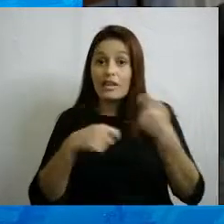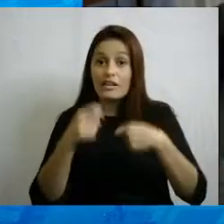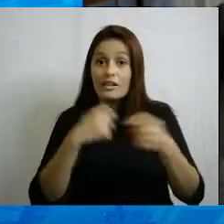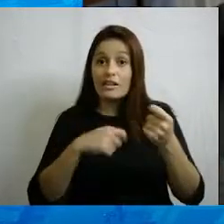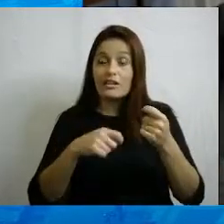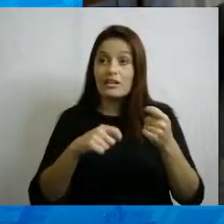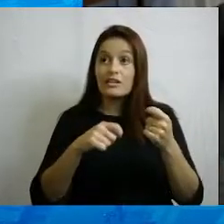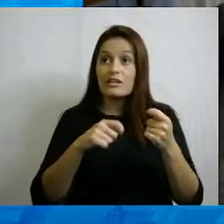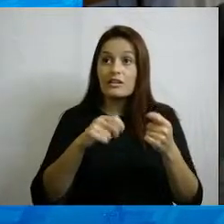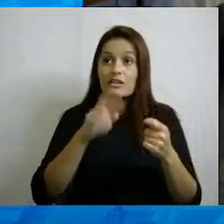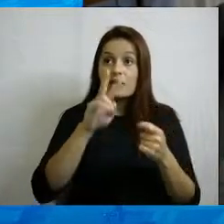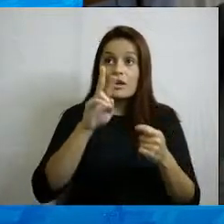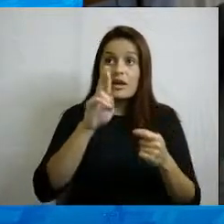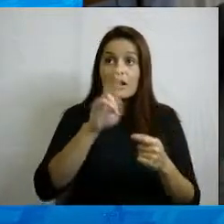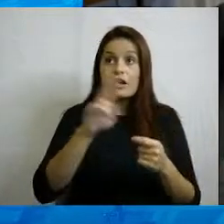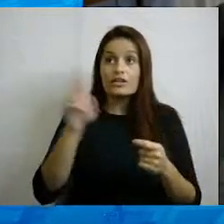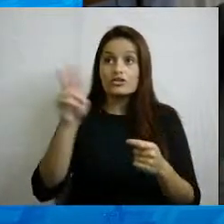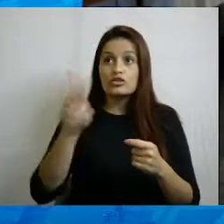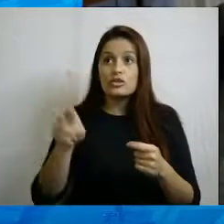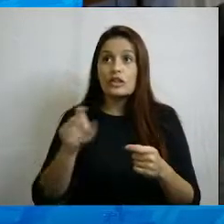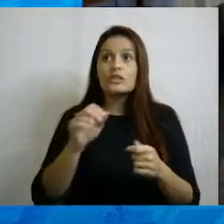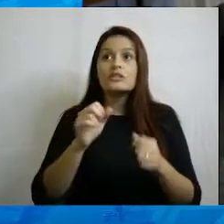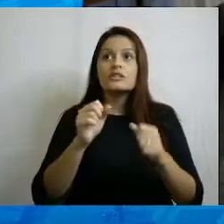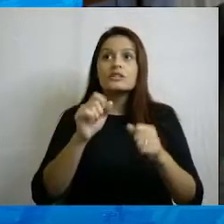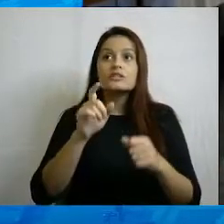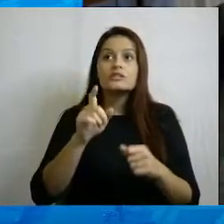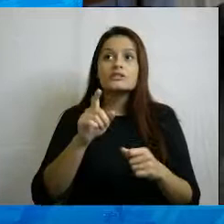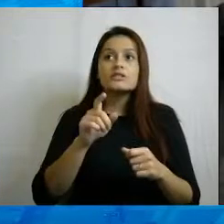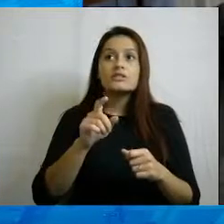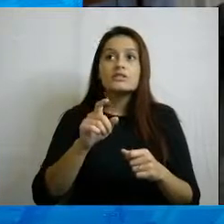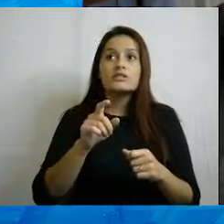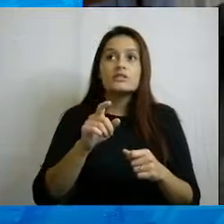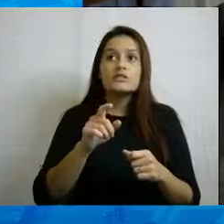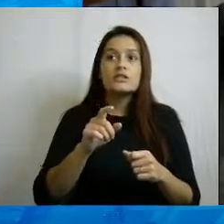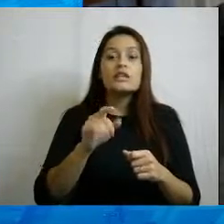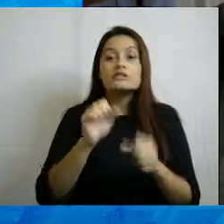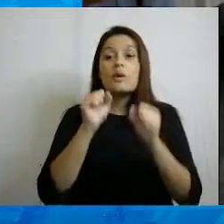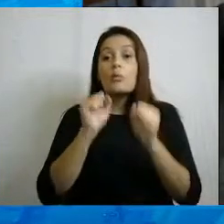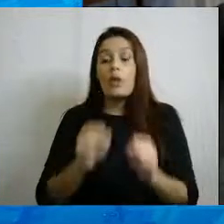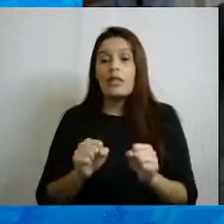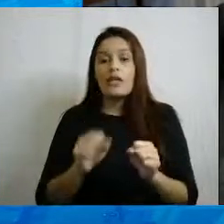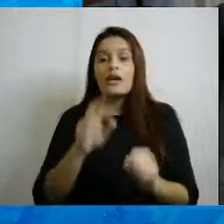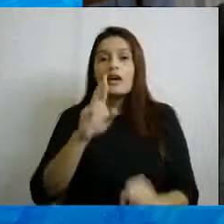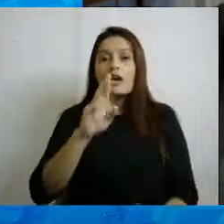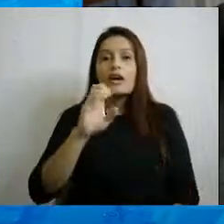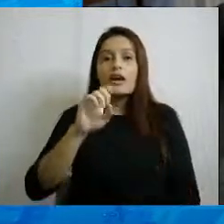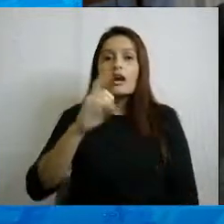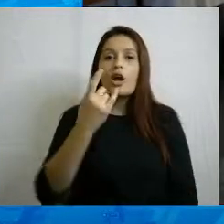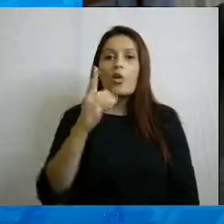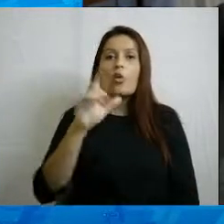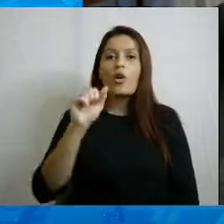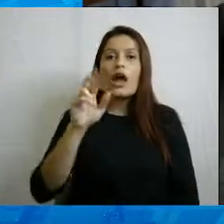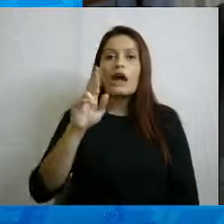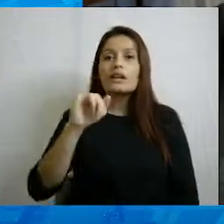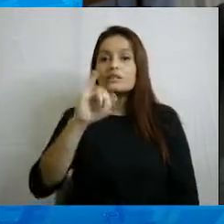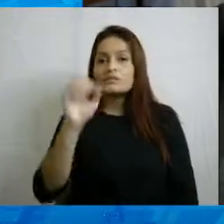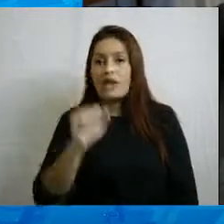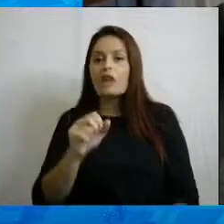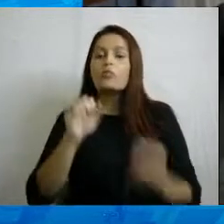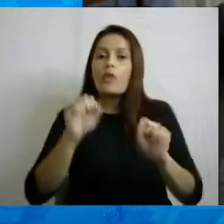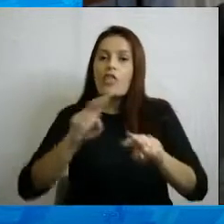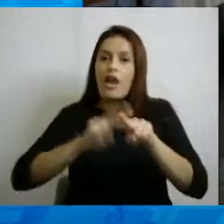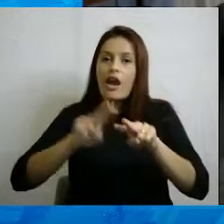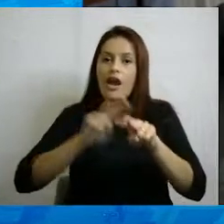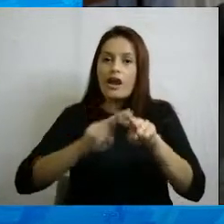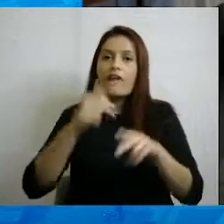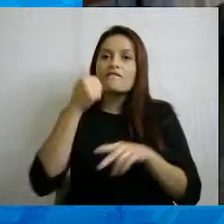sociales, alcaldesas ponen eso. Se puede regularizar a través de bienes nacionales. Yo lo que le pido, tengamos una reunión con bienes nacionales y preguntemos, porque esto,